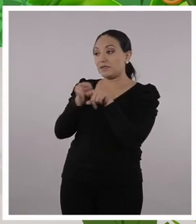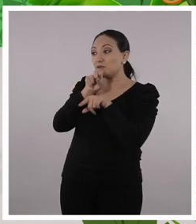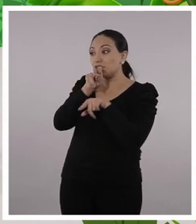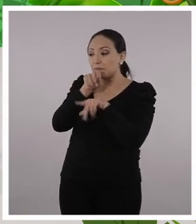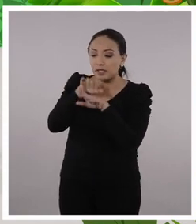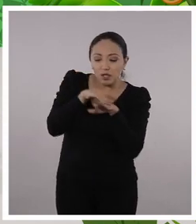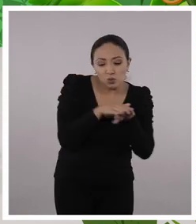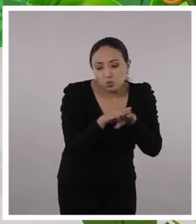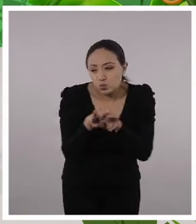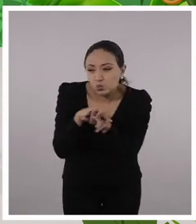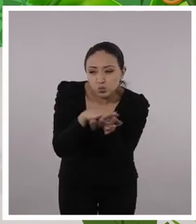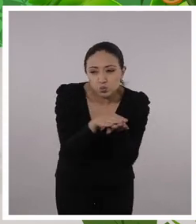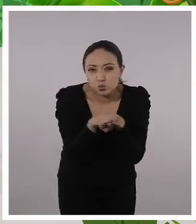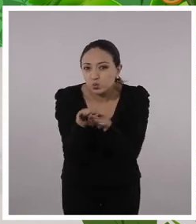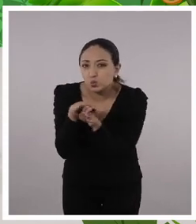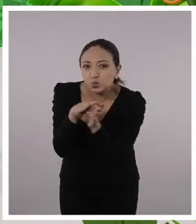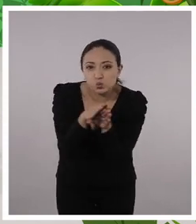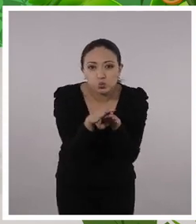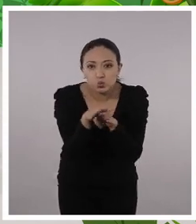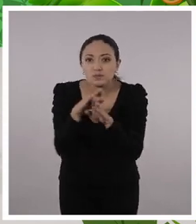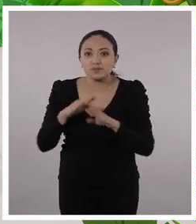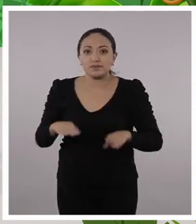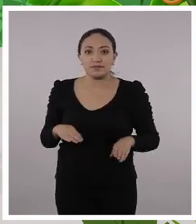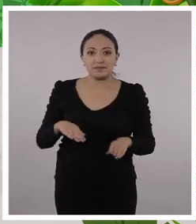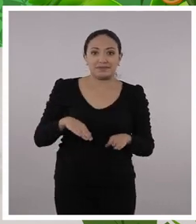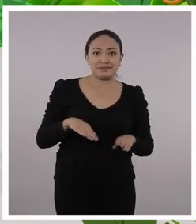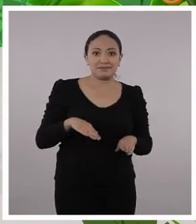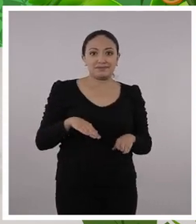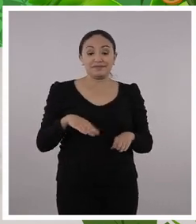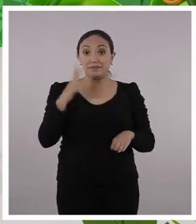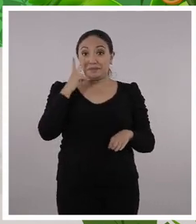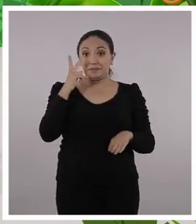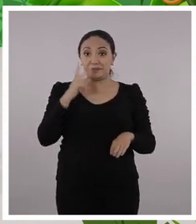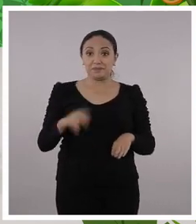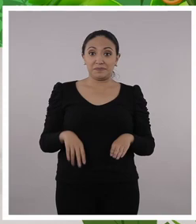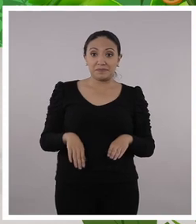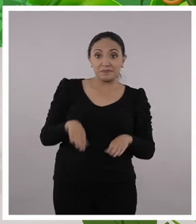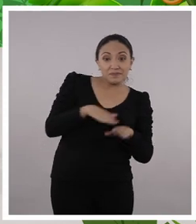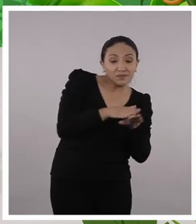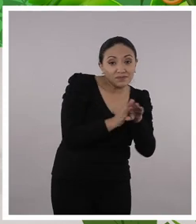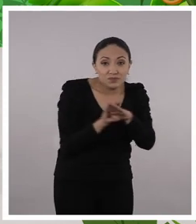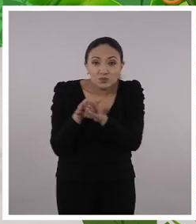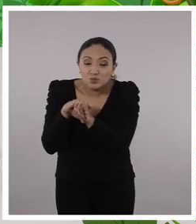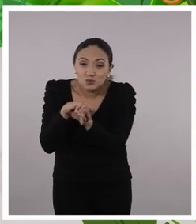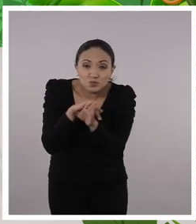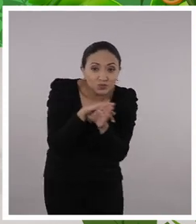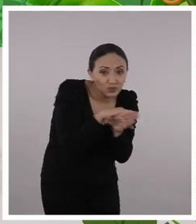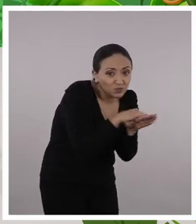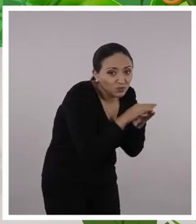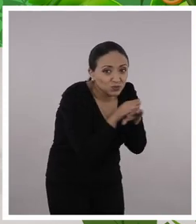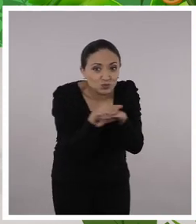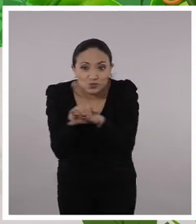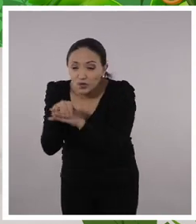ir arrastrándote como una serpiente. ¡Ay! Vamos, Jessy, cruza el río.